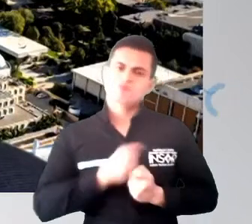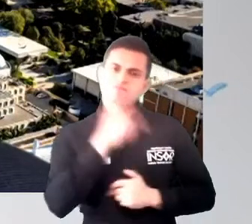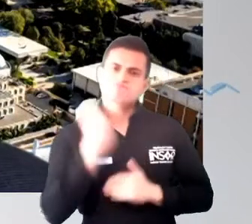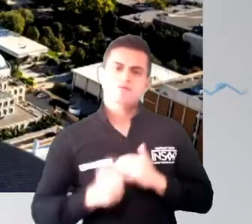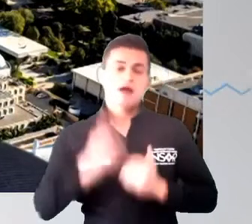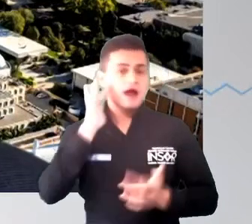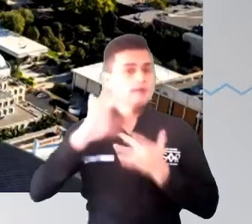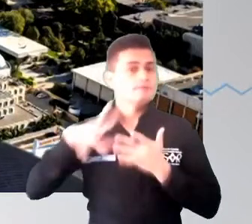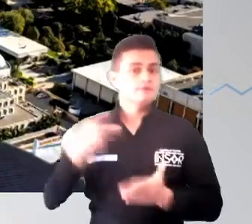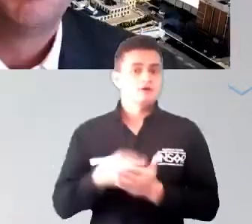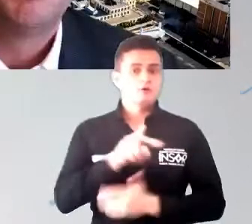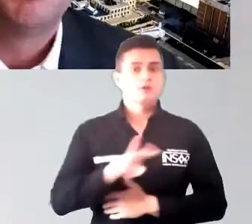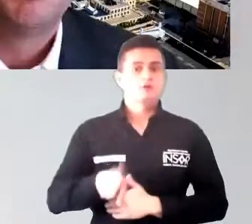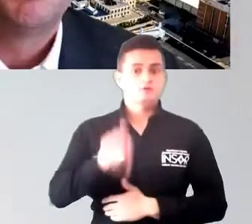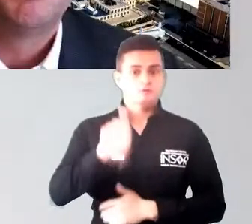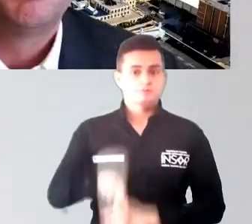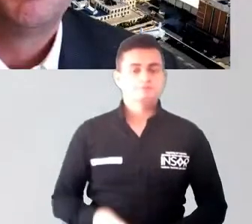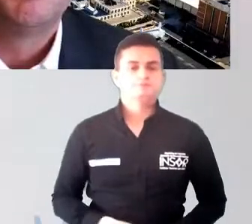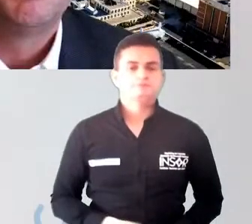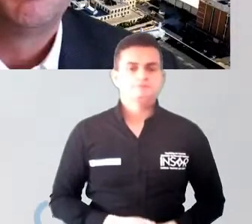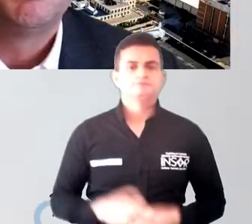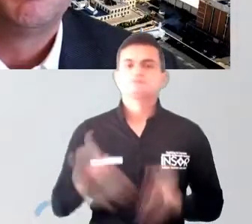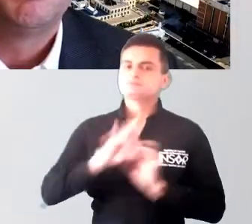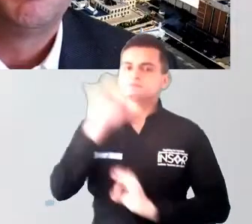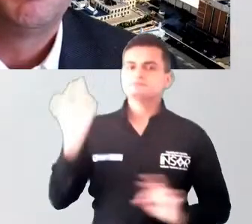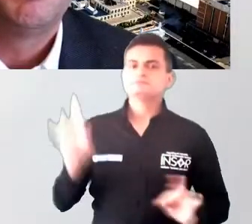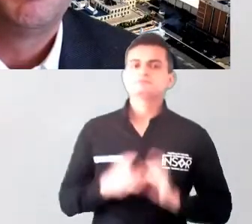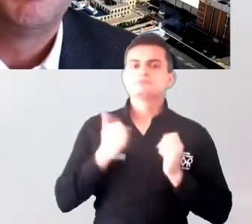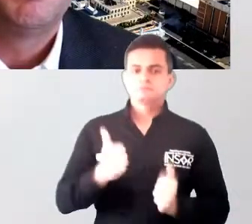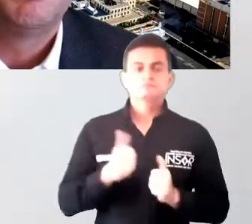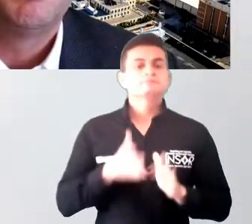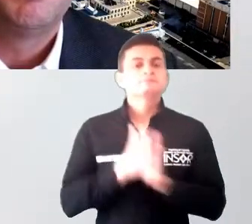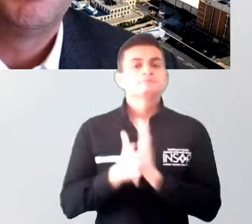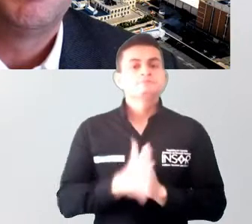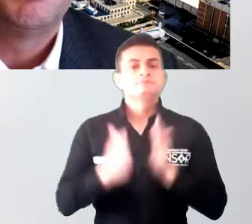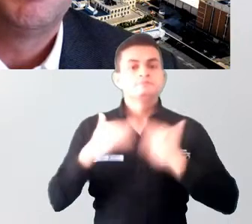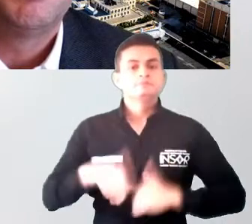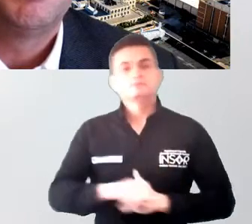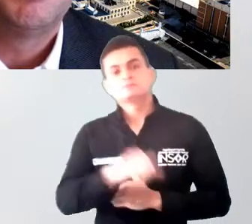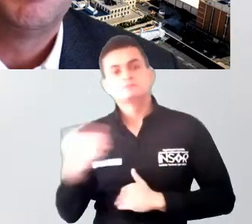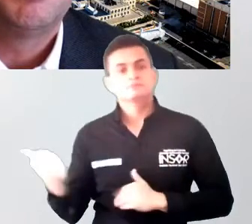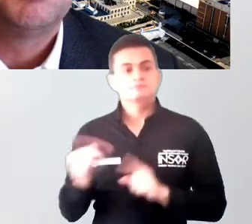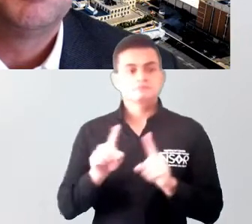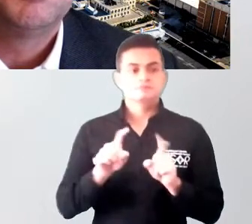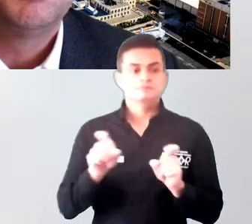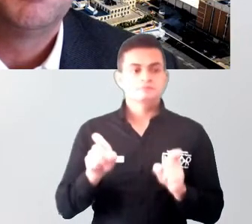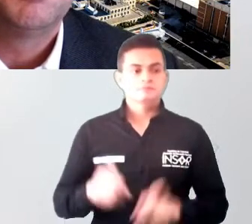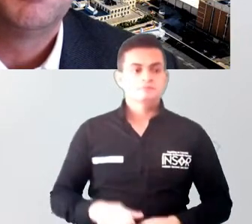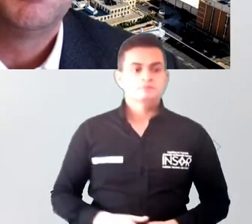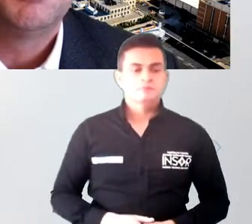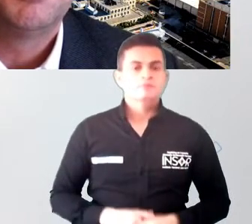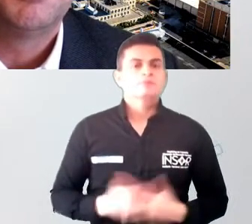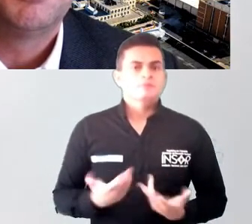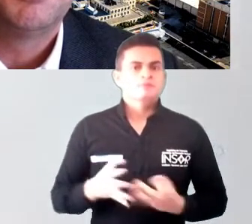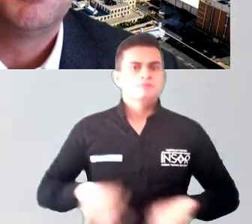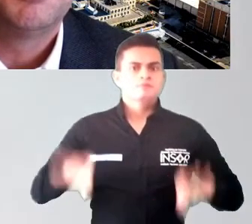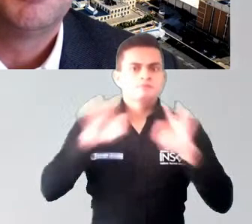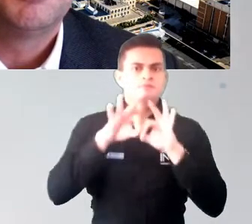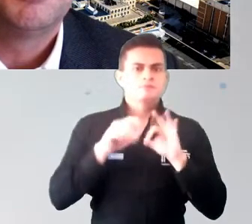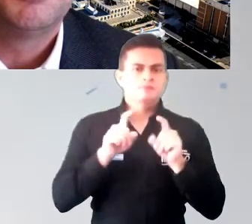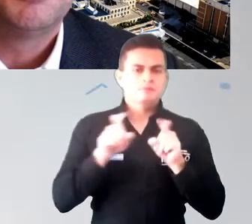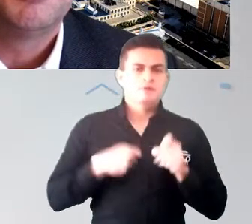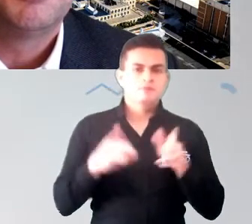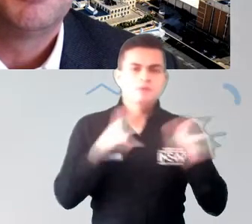necesario. Perfecto. Hay otro tema que comienza a ser muy importante en la época de la enseñanza